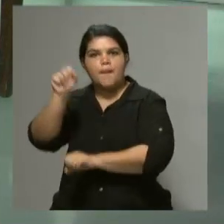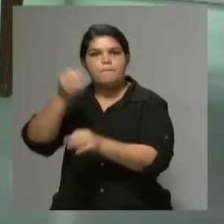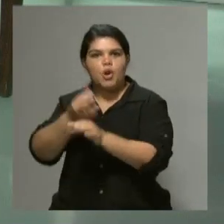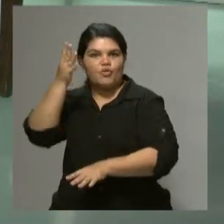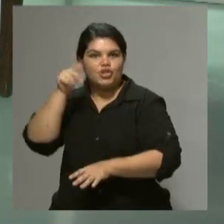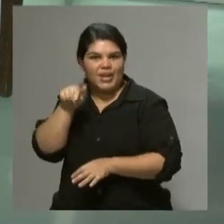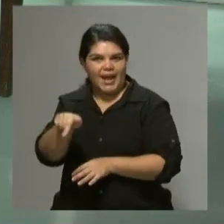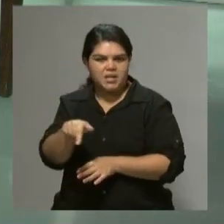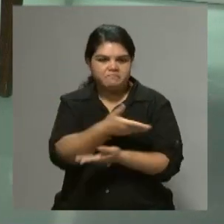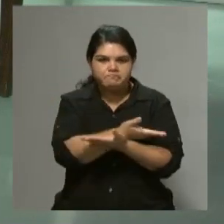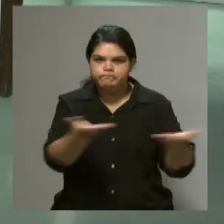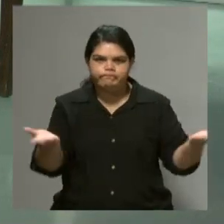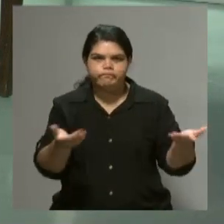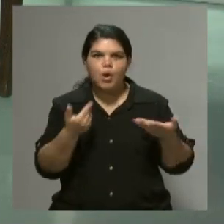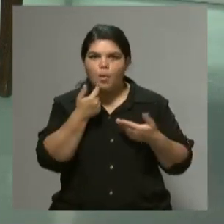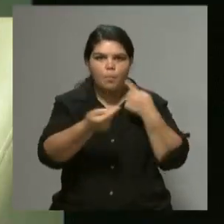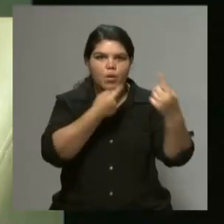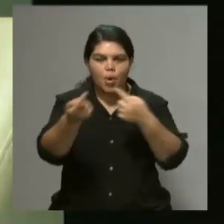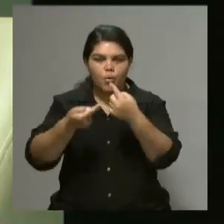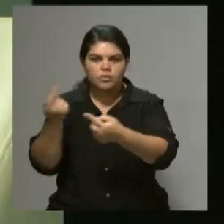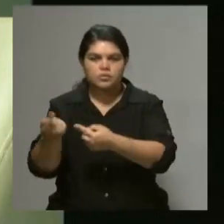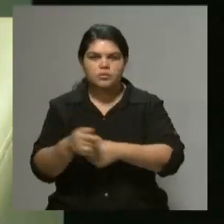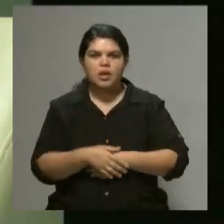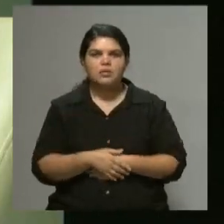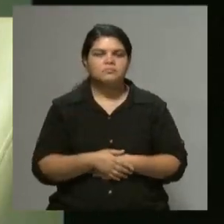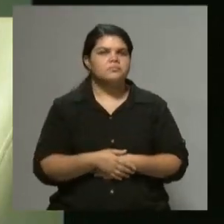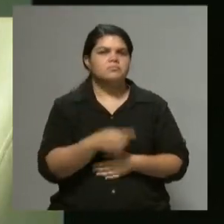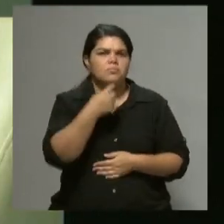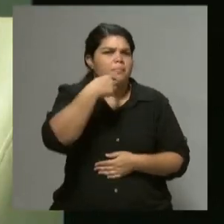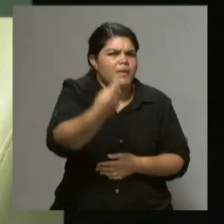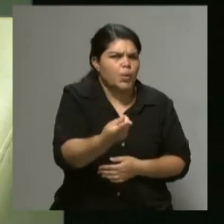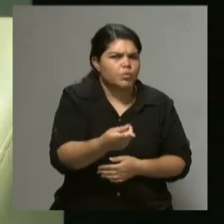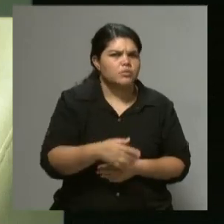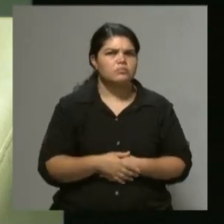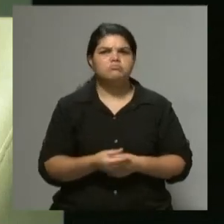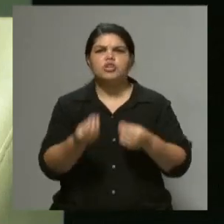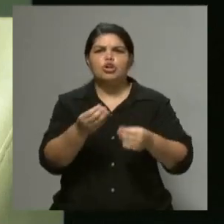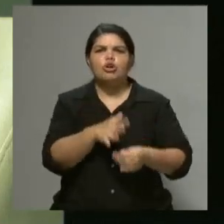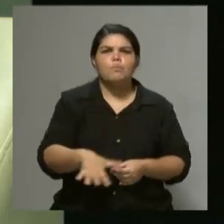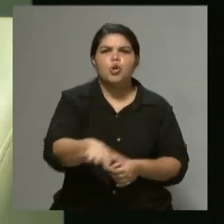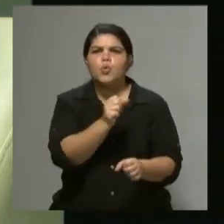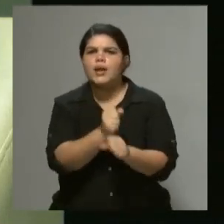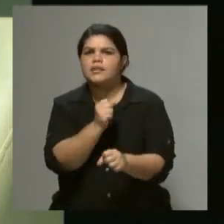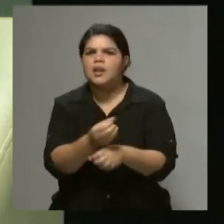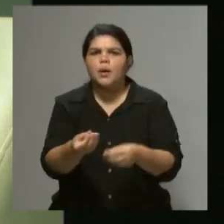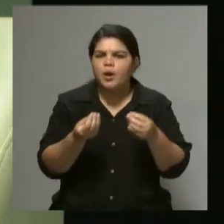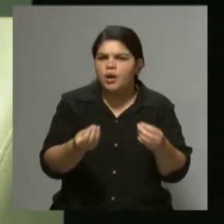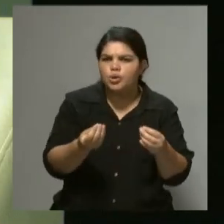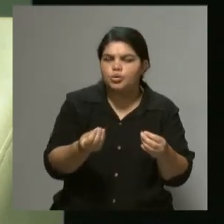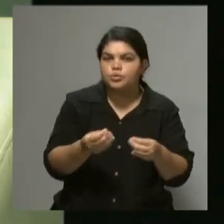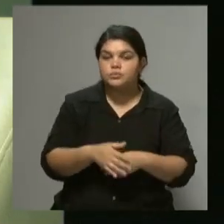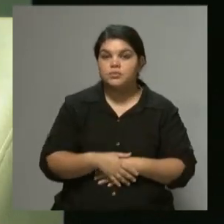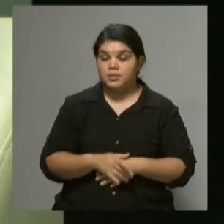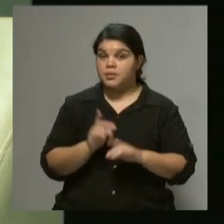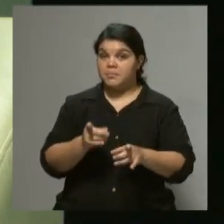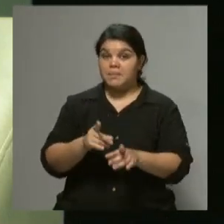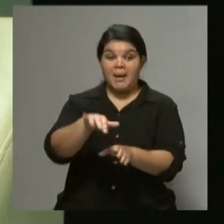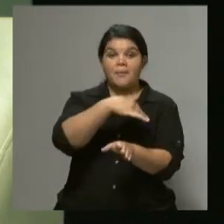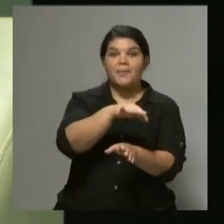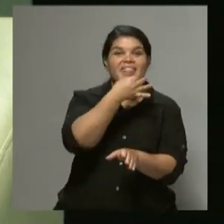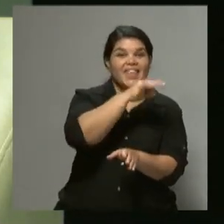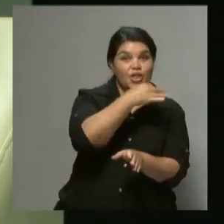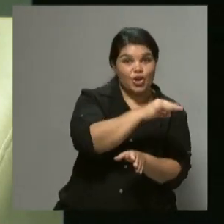de inmediato y del futuro? A ver, creo que lo que más se vio afectado, y lo dice el vendedor ambulante o tal vez